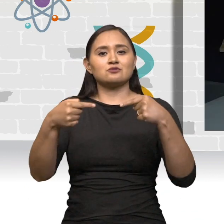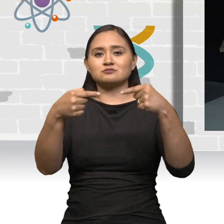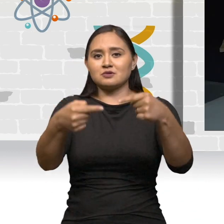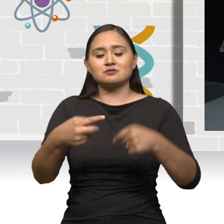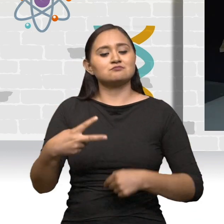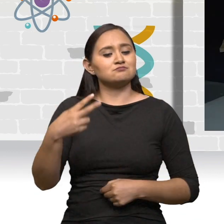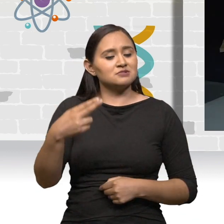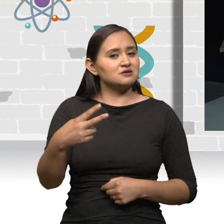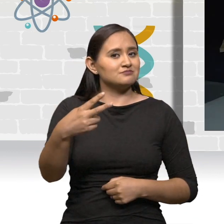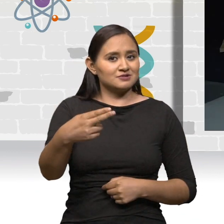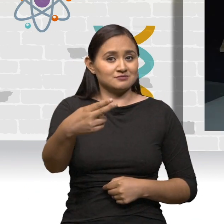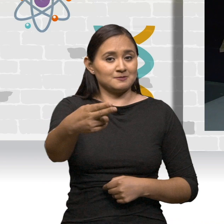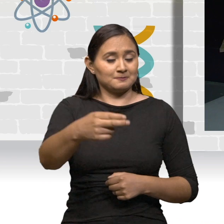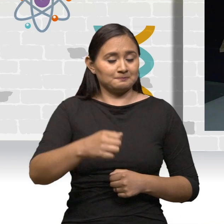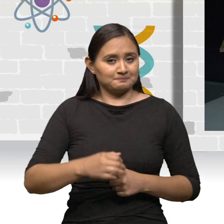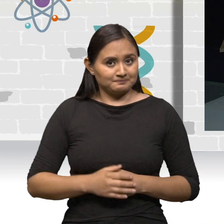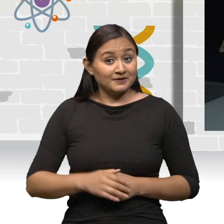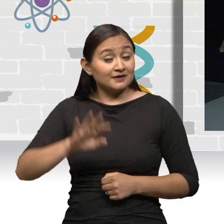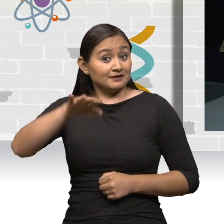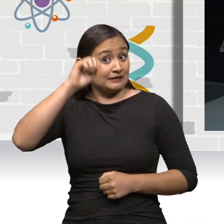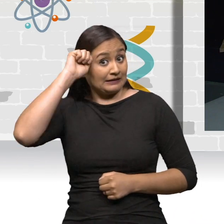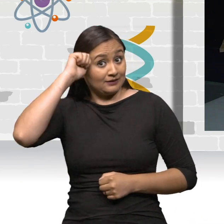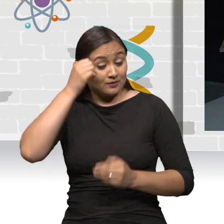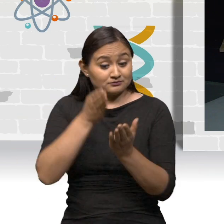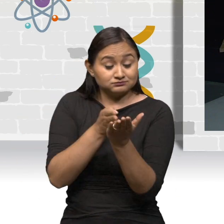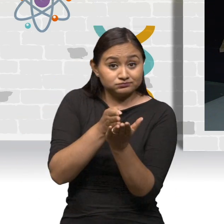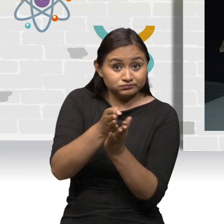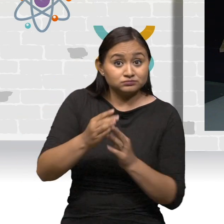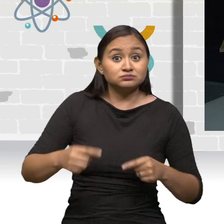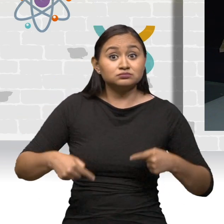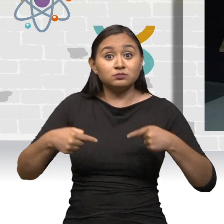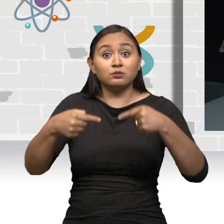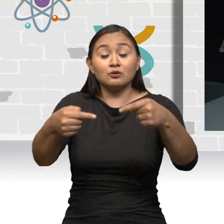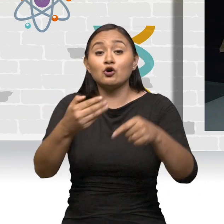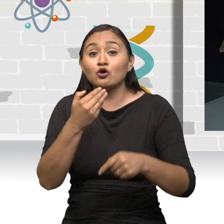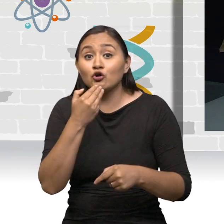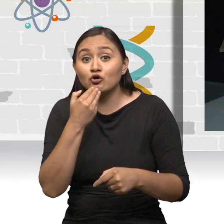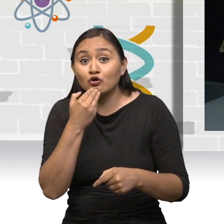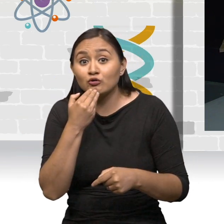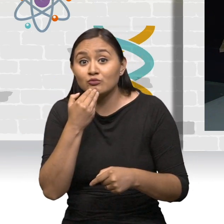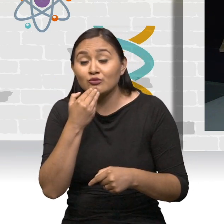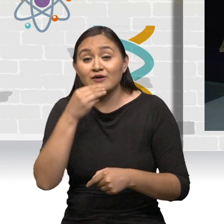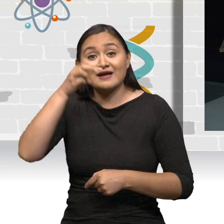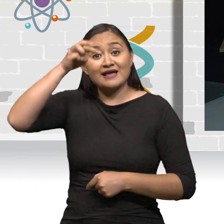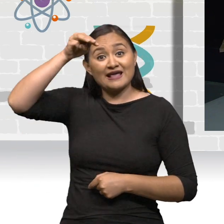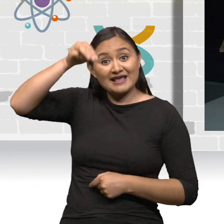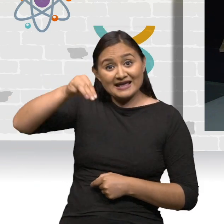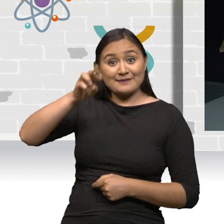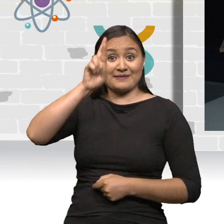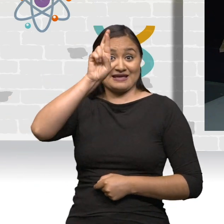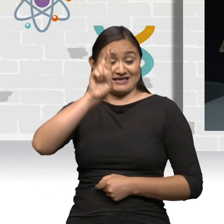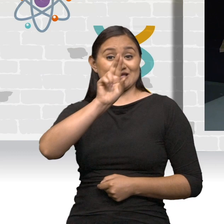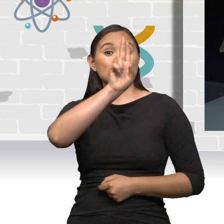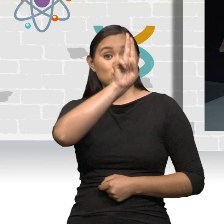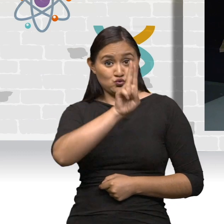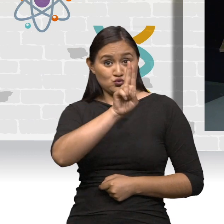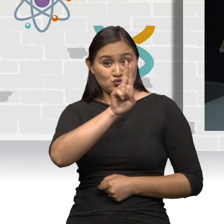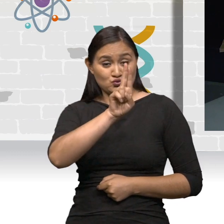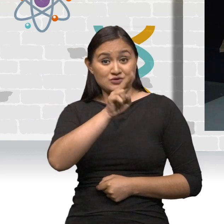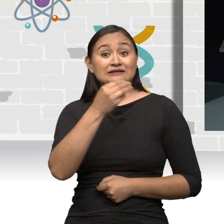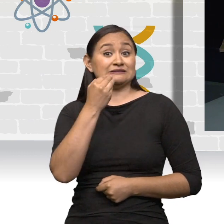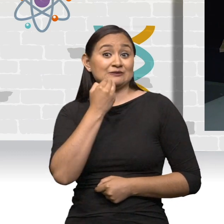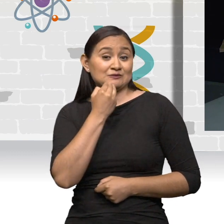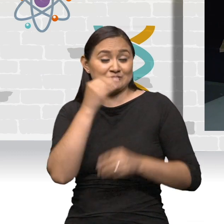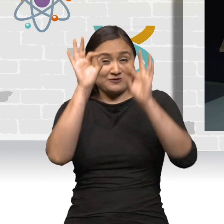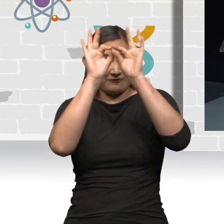constante. Recuerda que al movimiento rectilíneo uniforme se le suele escribir con las siglas MRU y que la